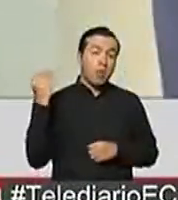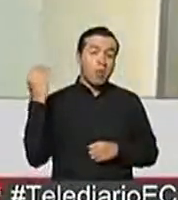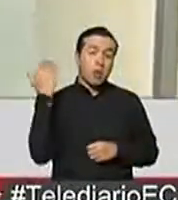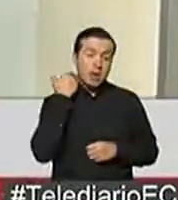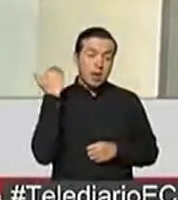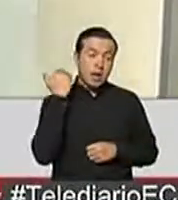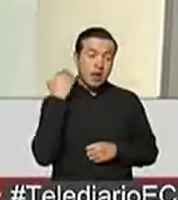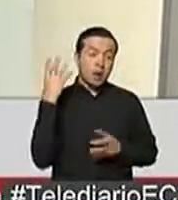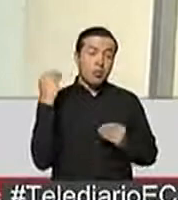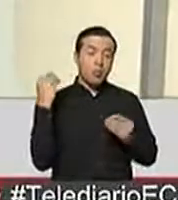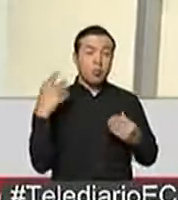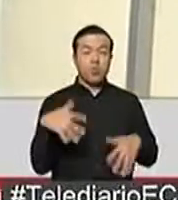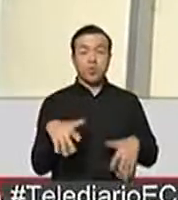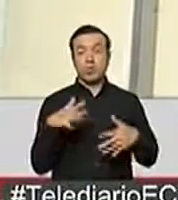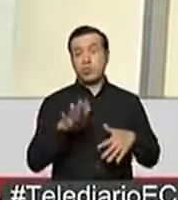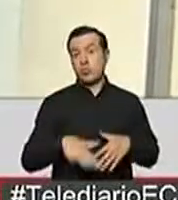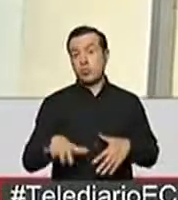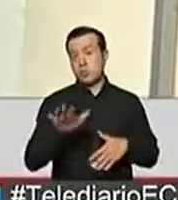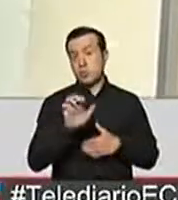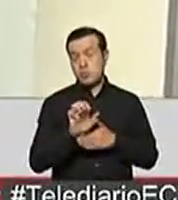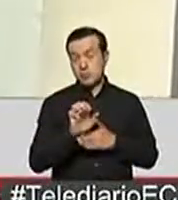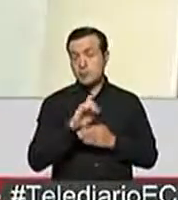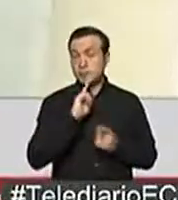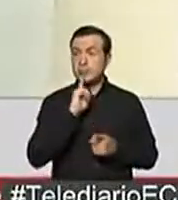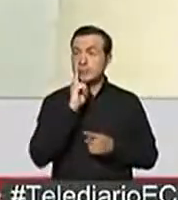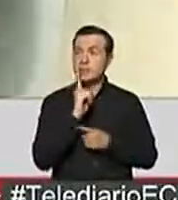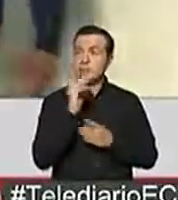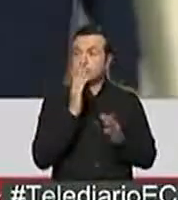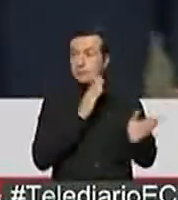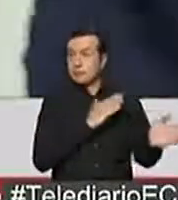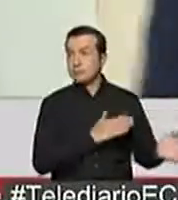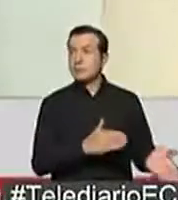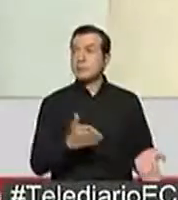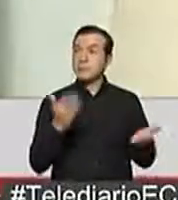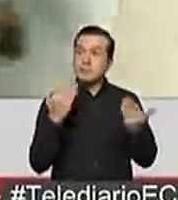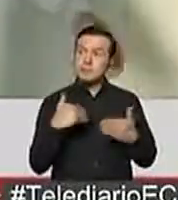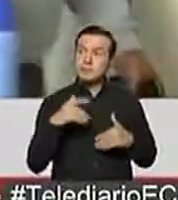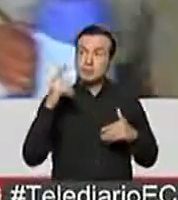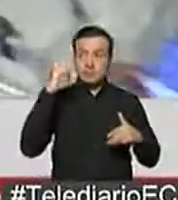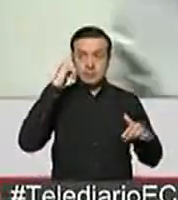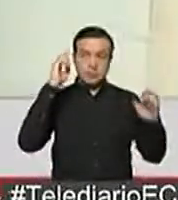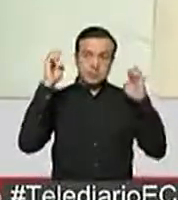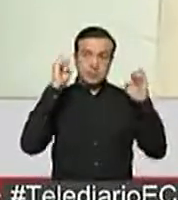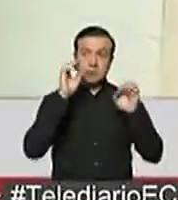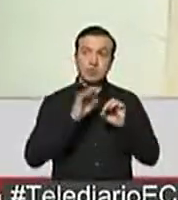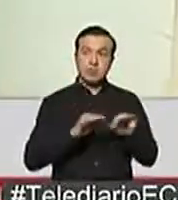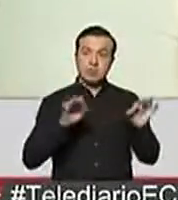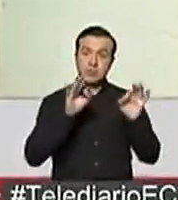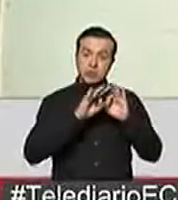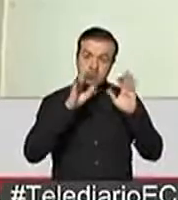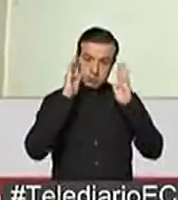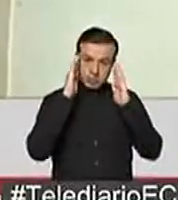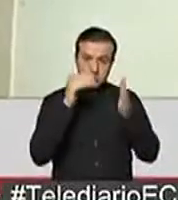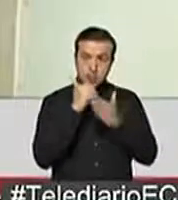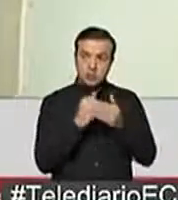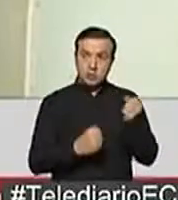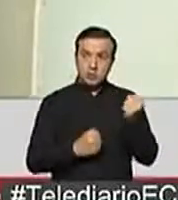adolescencia es muy alto, motivo por el cual esta estrategia será de gran importancia, lo que